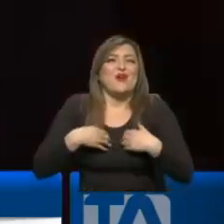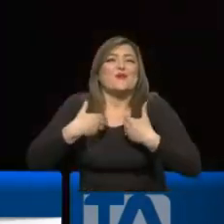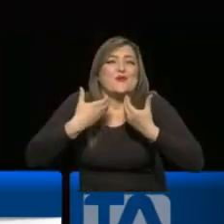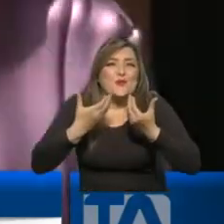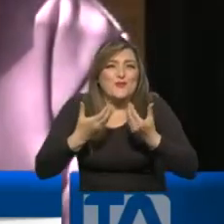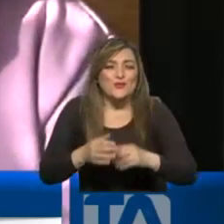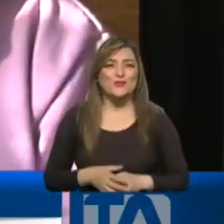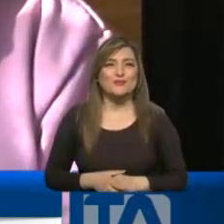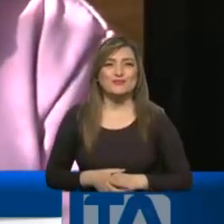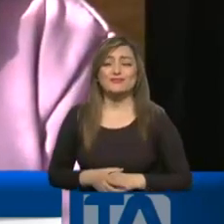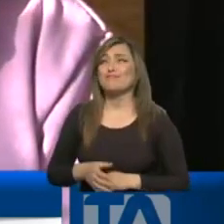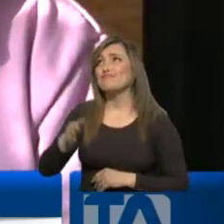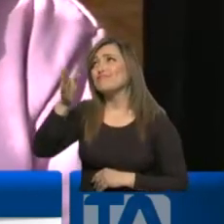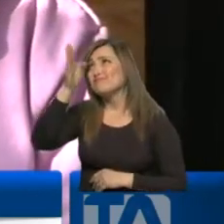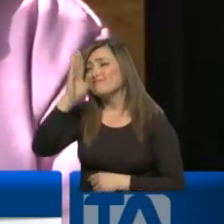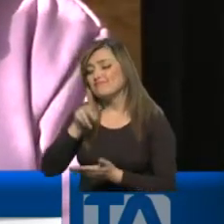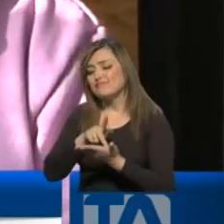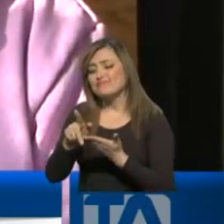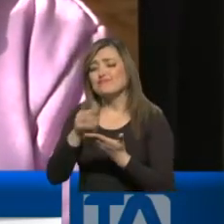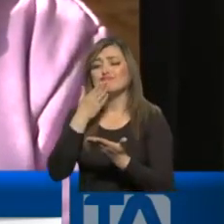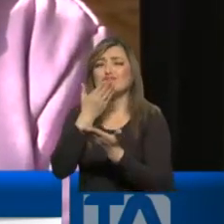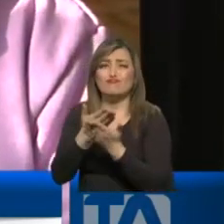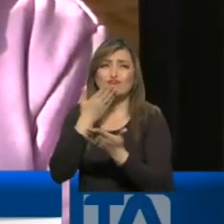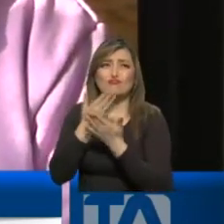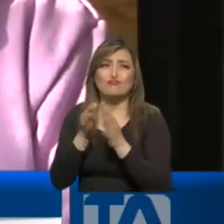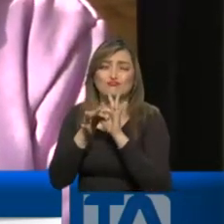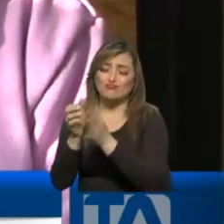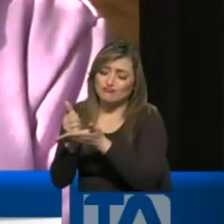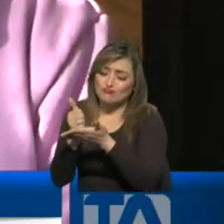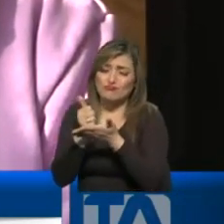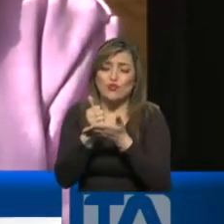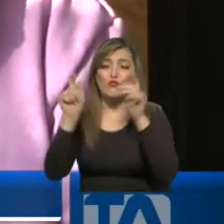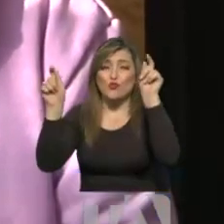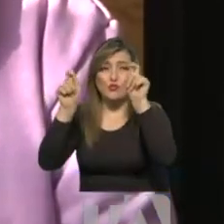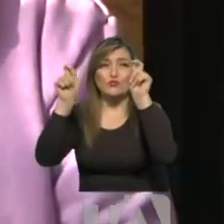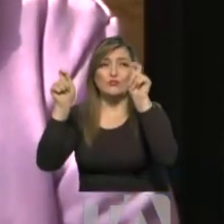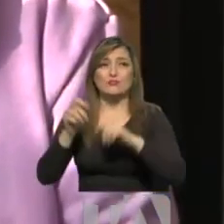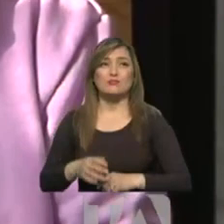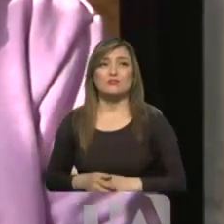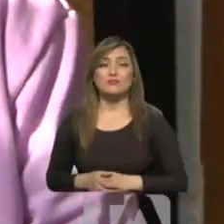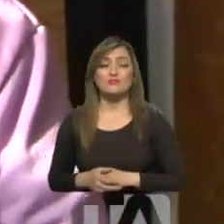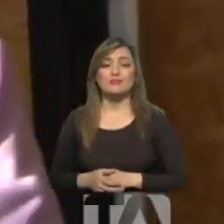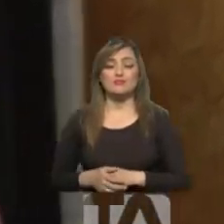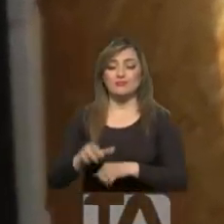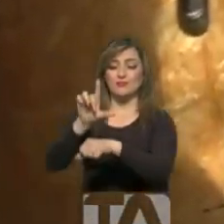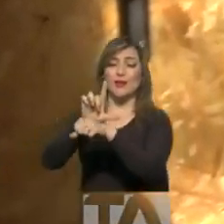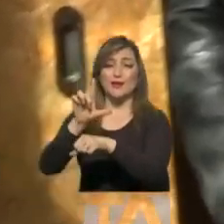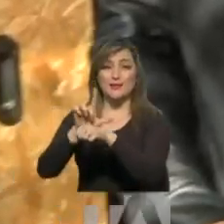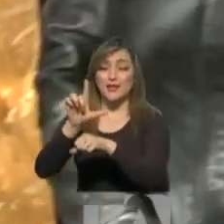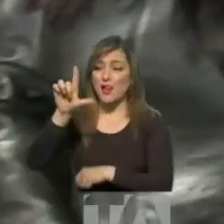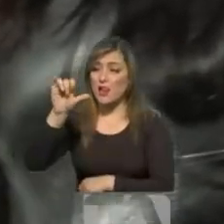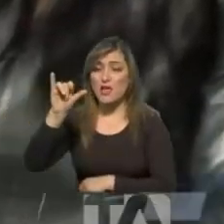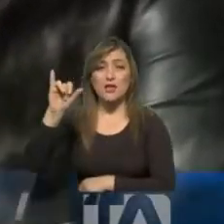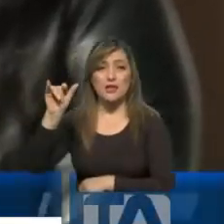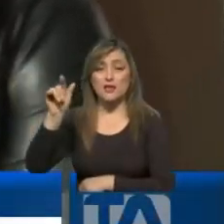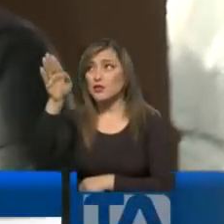usted? Dios le pague. Yo le agradezco bastante que me han colaborado de la fundación a la señora, a la licenciada Lili. Dios